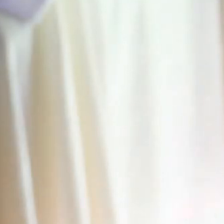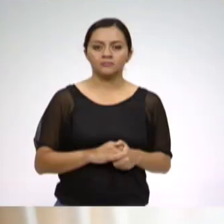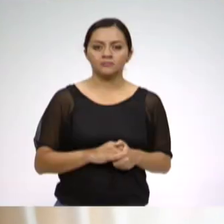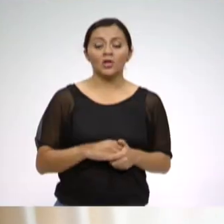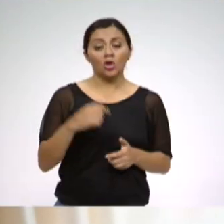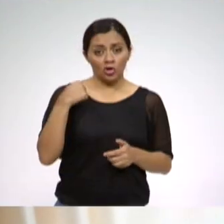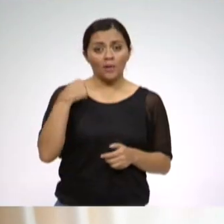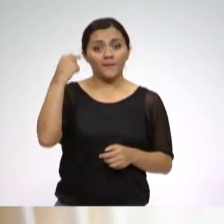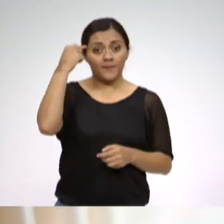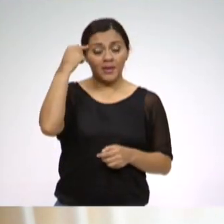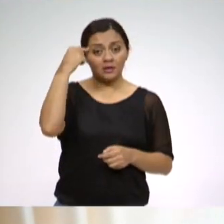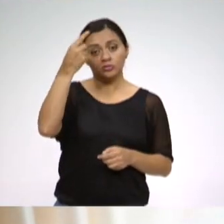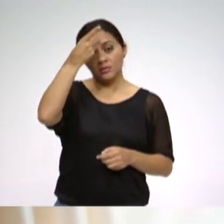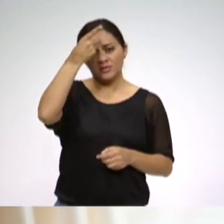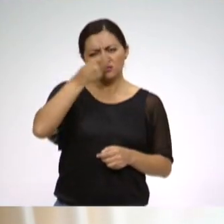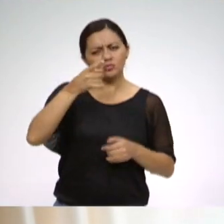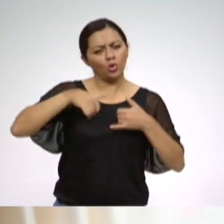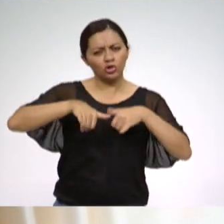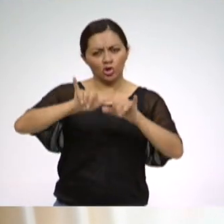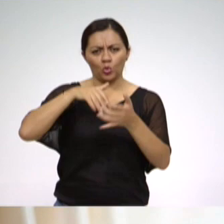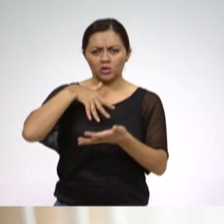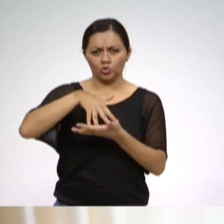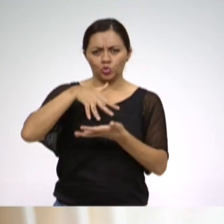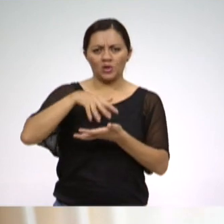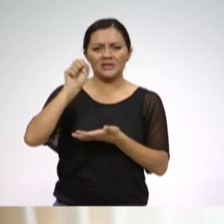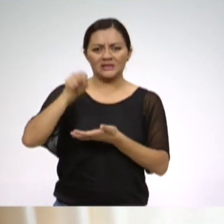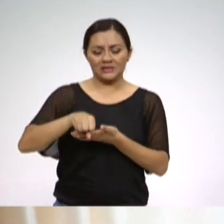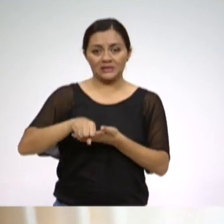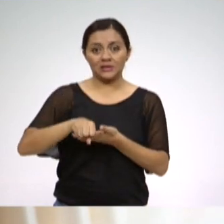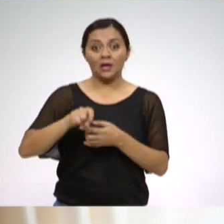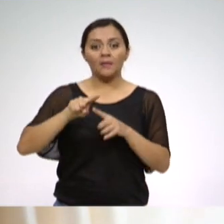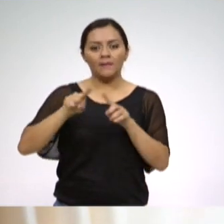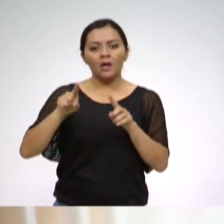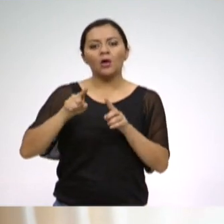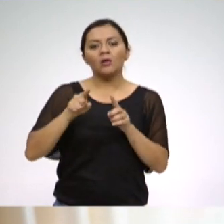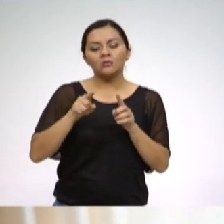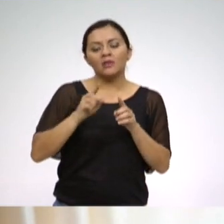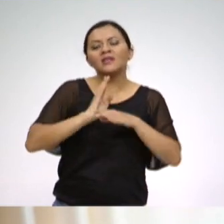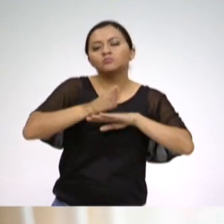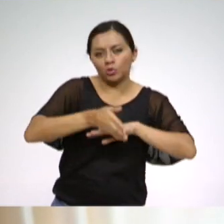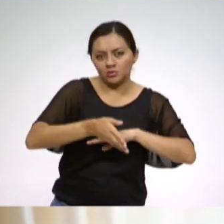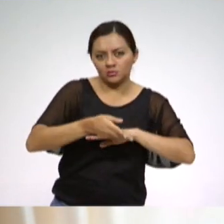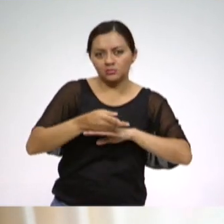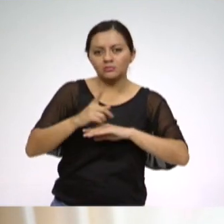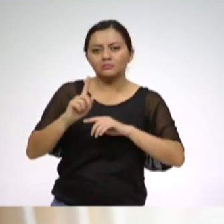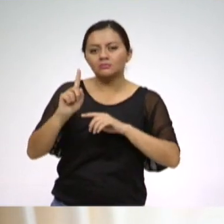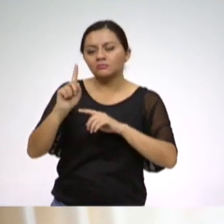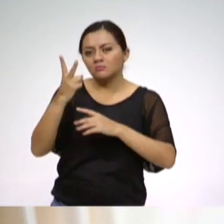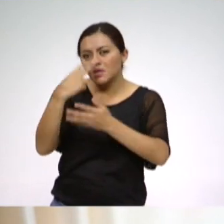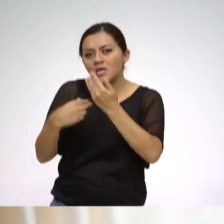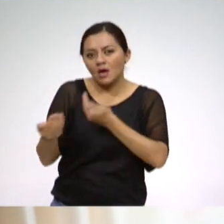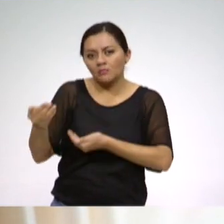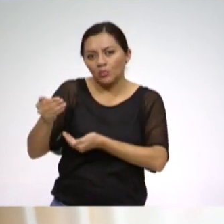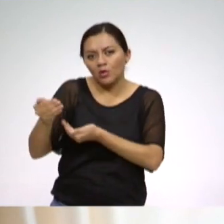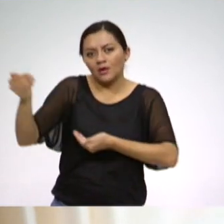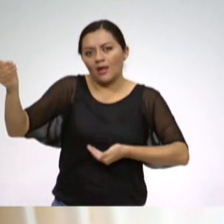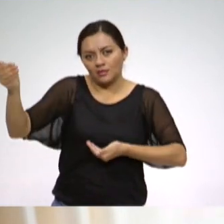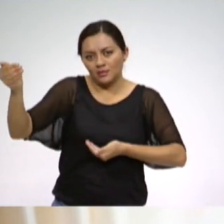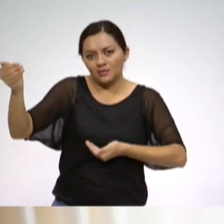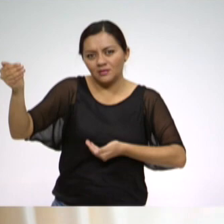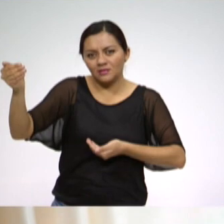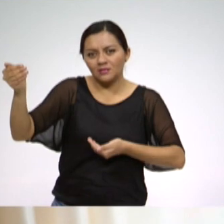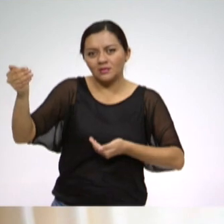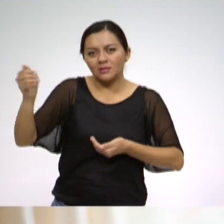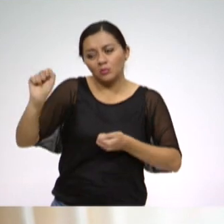Seguir estudiando, pero un tiempo después, hasta que ella ya esté un poquito más grande, para que